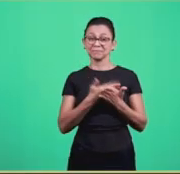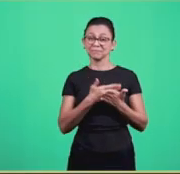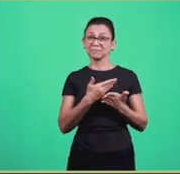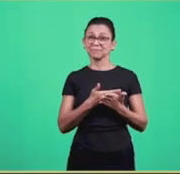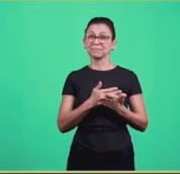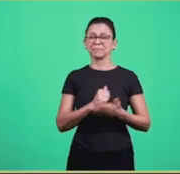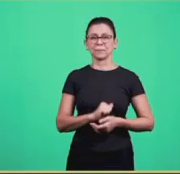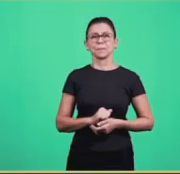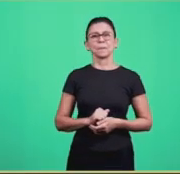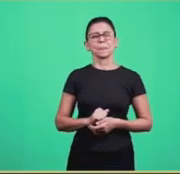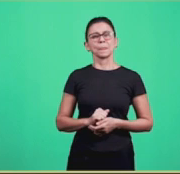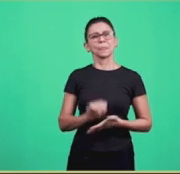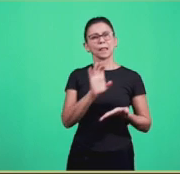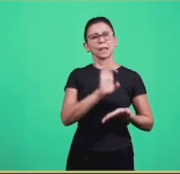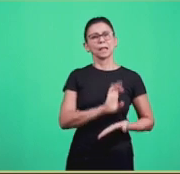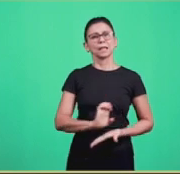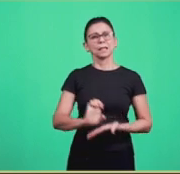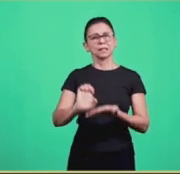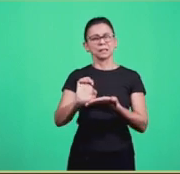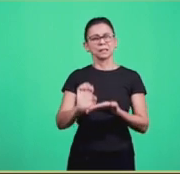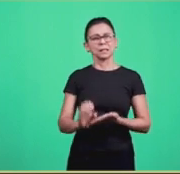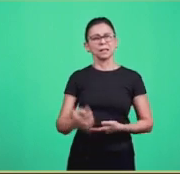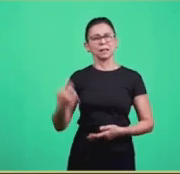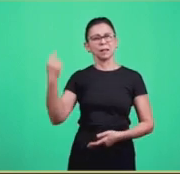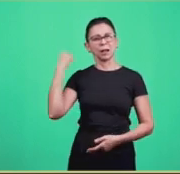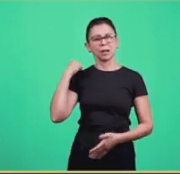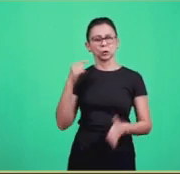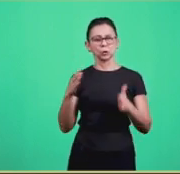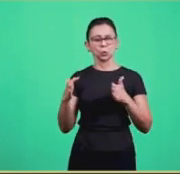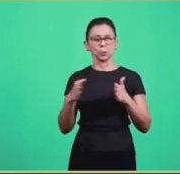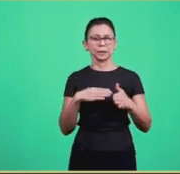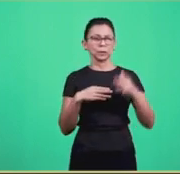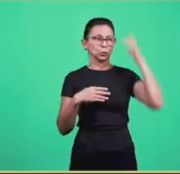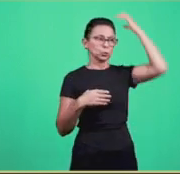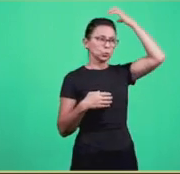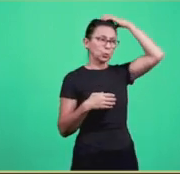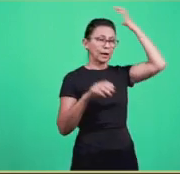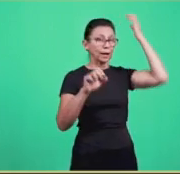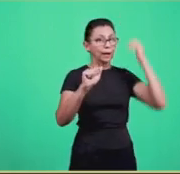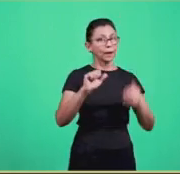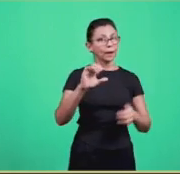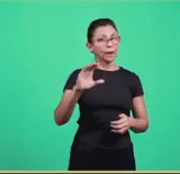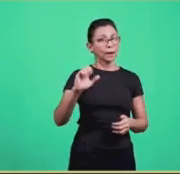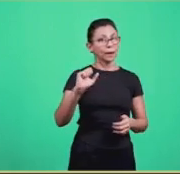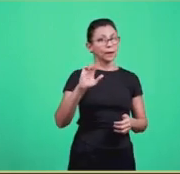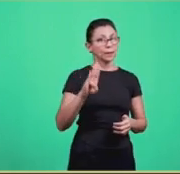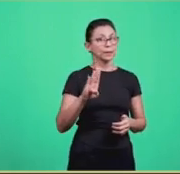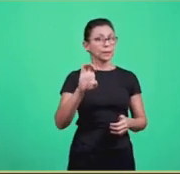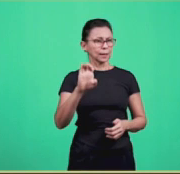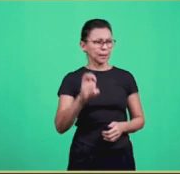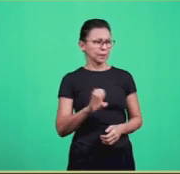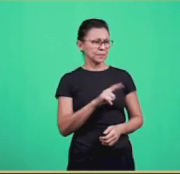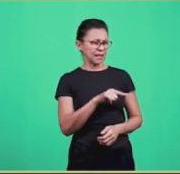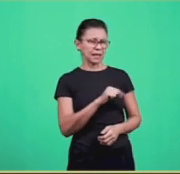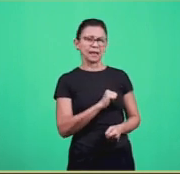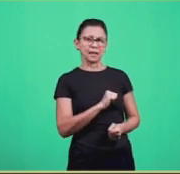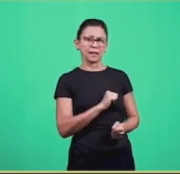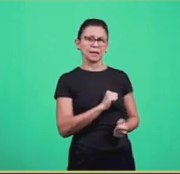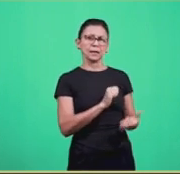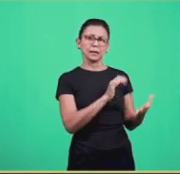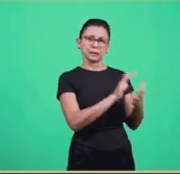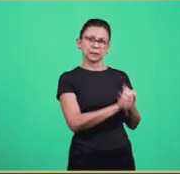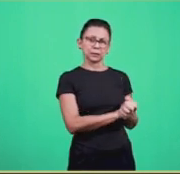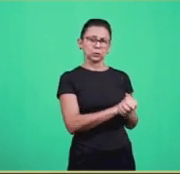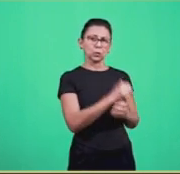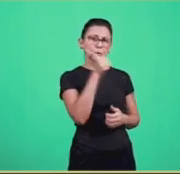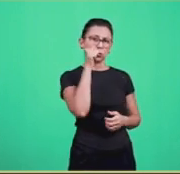ahora vamos a entender en esta aula. Elías vivió en el tiempo del rey Acab. ¿Y quién era Acab? Acab